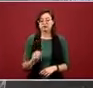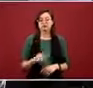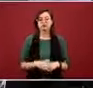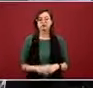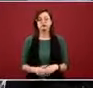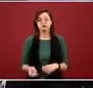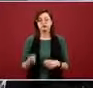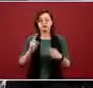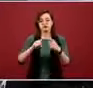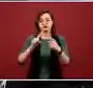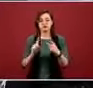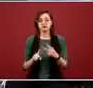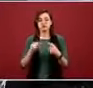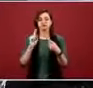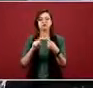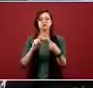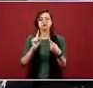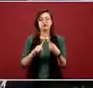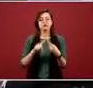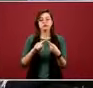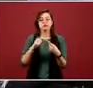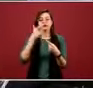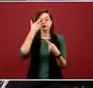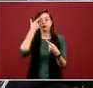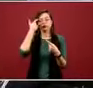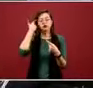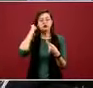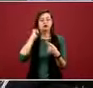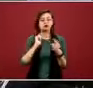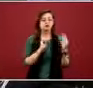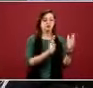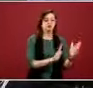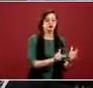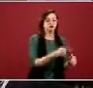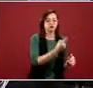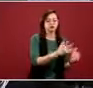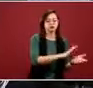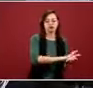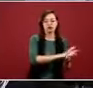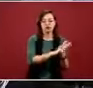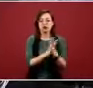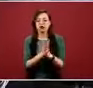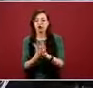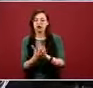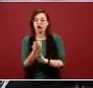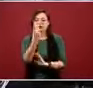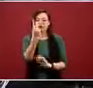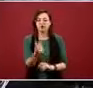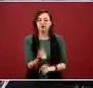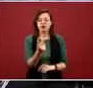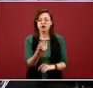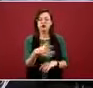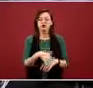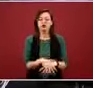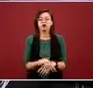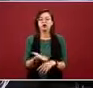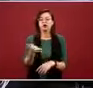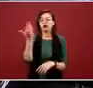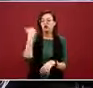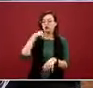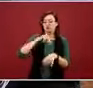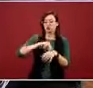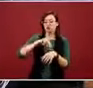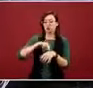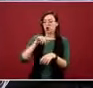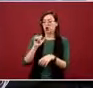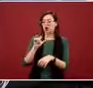Dos preguntas. La primera tiene que ver con la parte de la transición de fase 1 a fase 2. La encuesta del doctor Alejandro Moreno en El